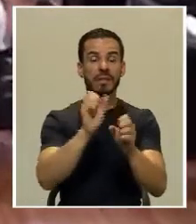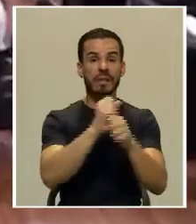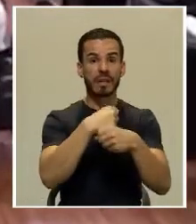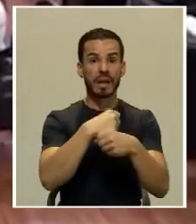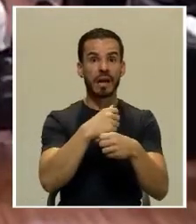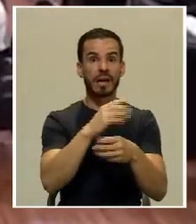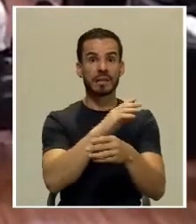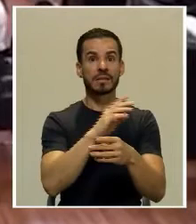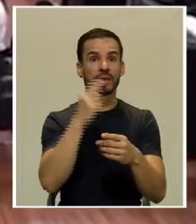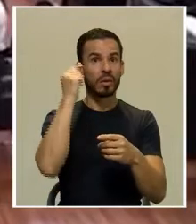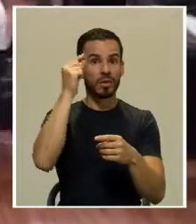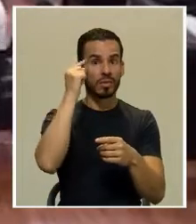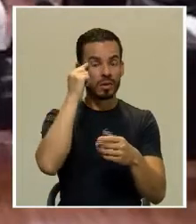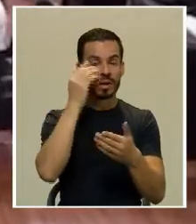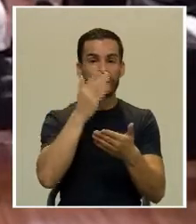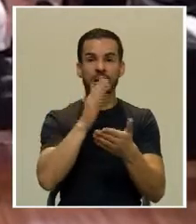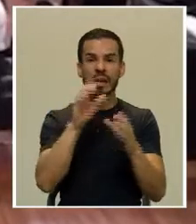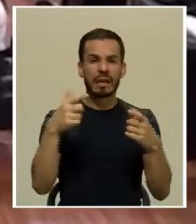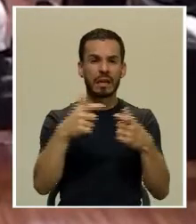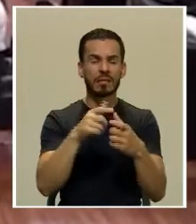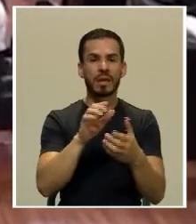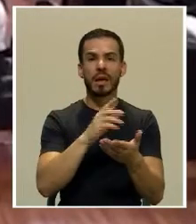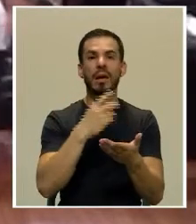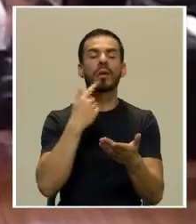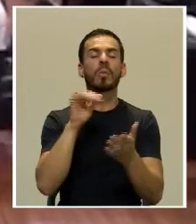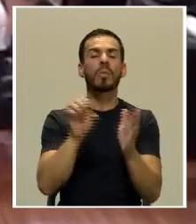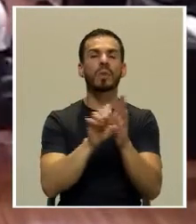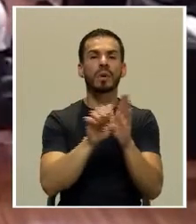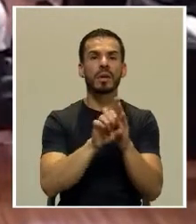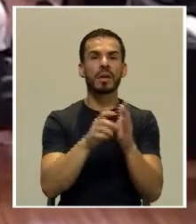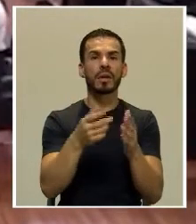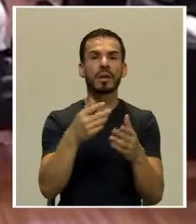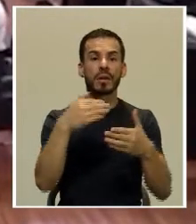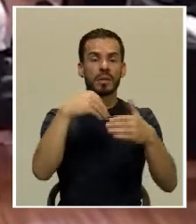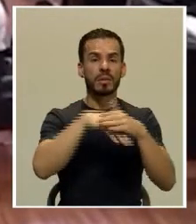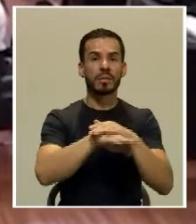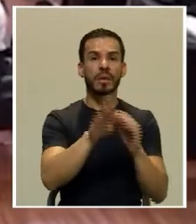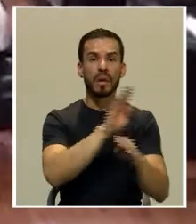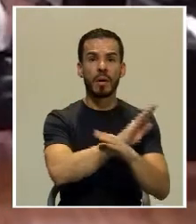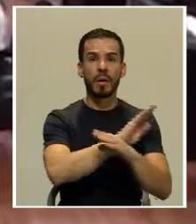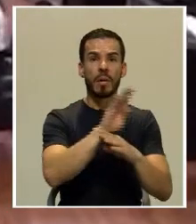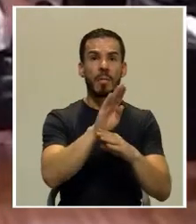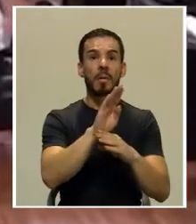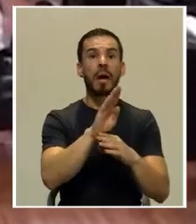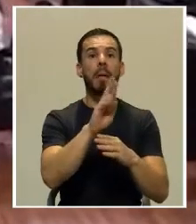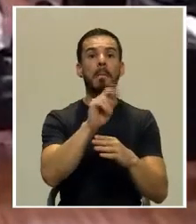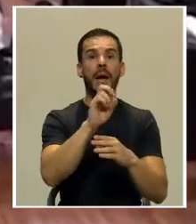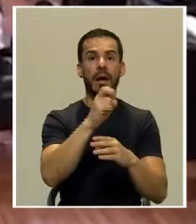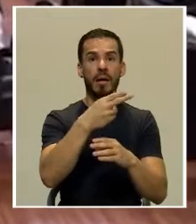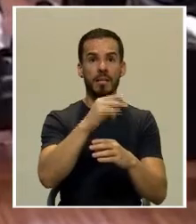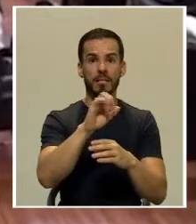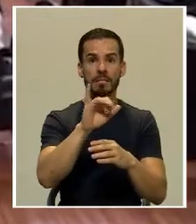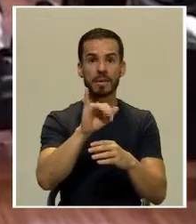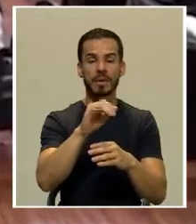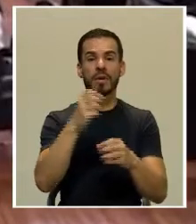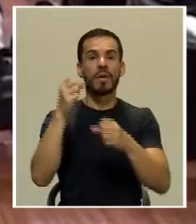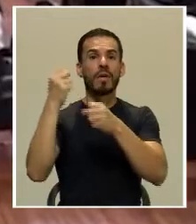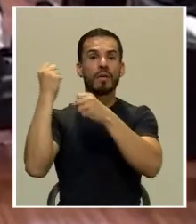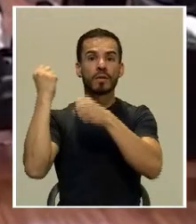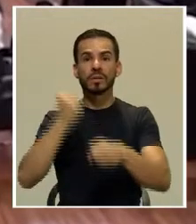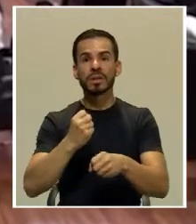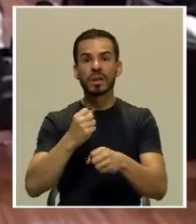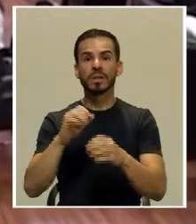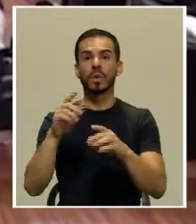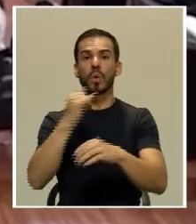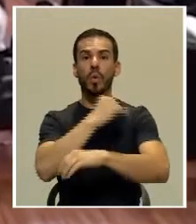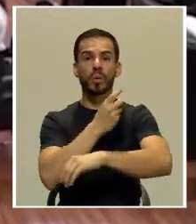gobierno fueron eliminadas parcialmente. Entre ellas se encuentran las depositadas al Banco Hipotecario de la Vivienda, fundaciones, juntas